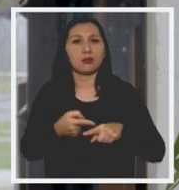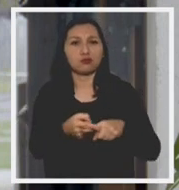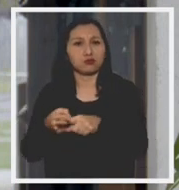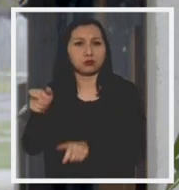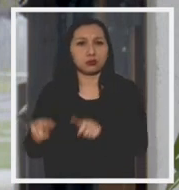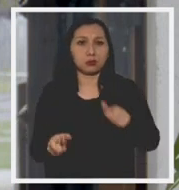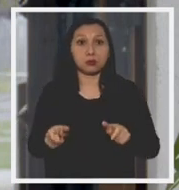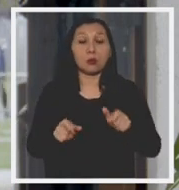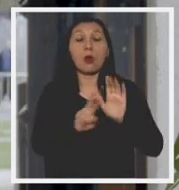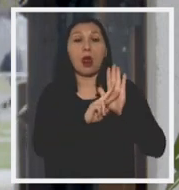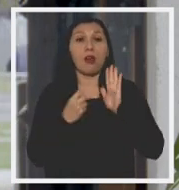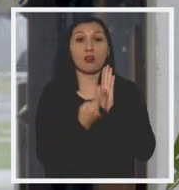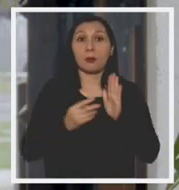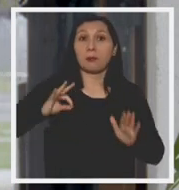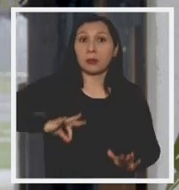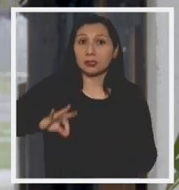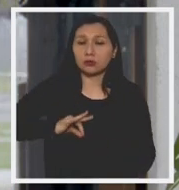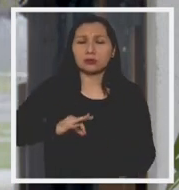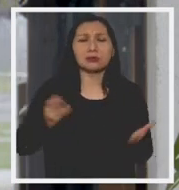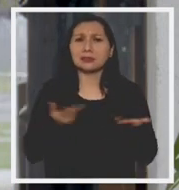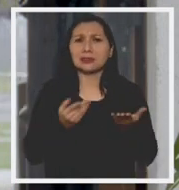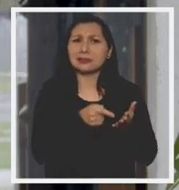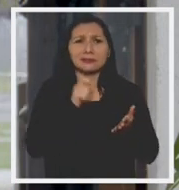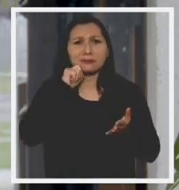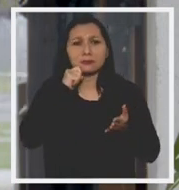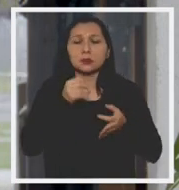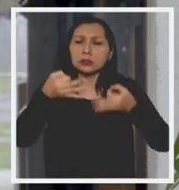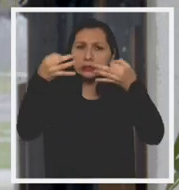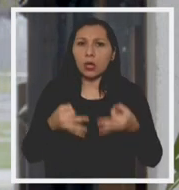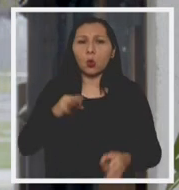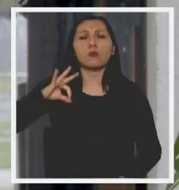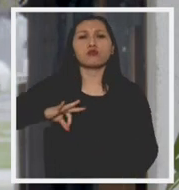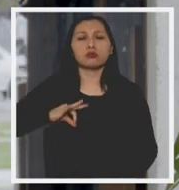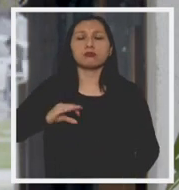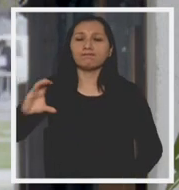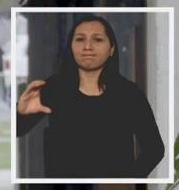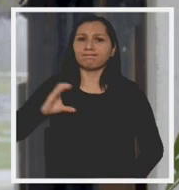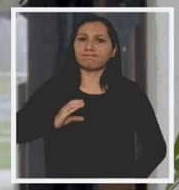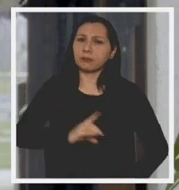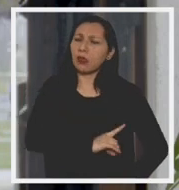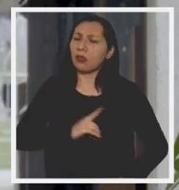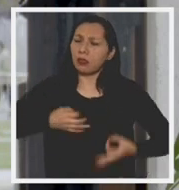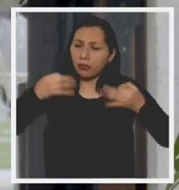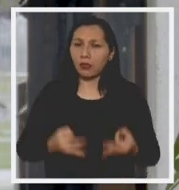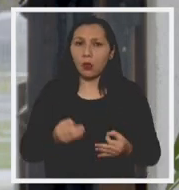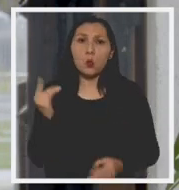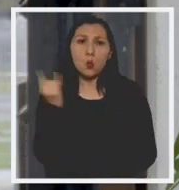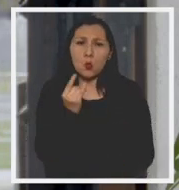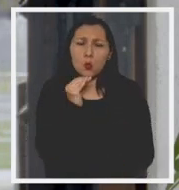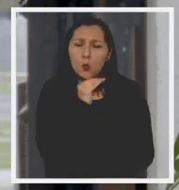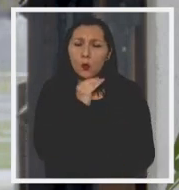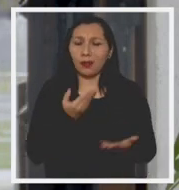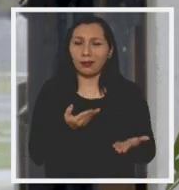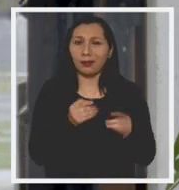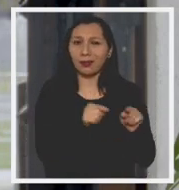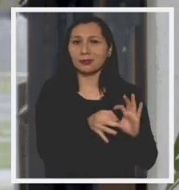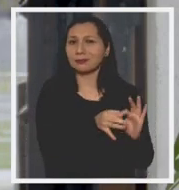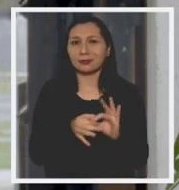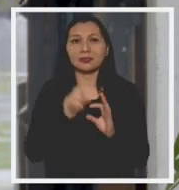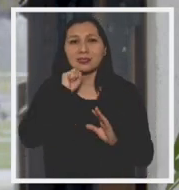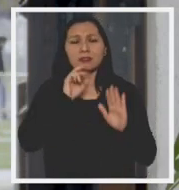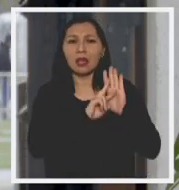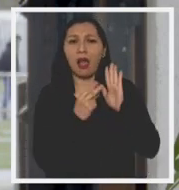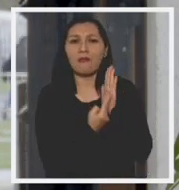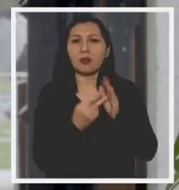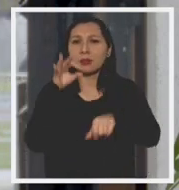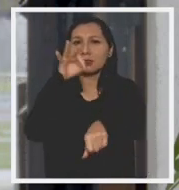trata nuestra reforma previsional, de asegurar pensiones dignas, que son urgentes. De eso se trata la reforma